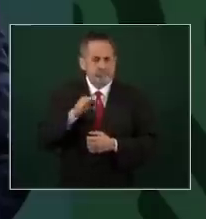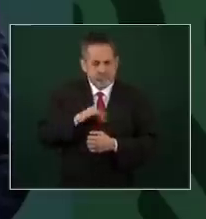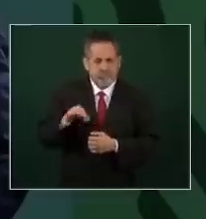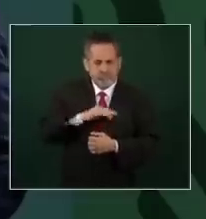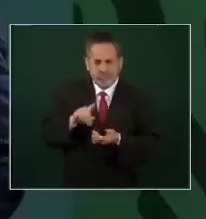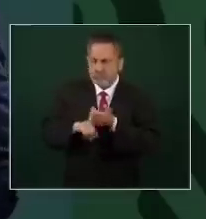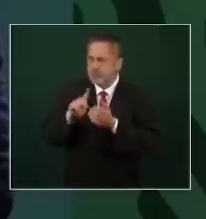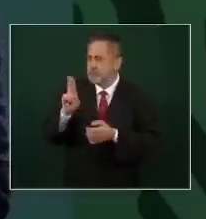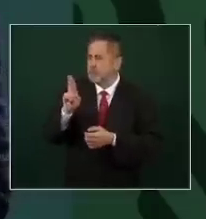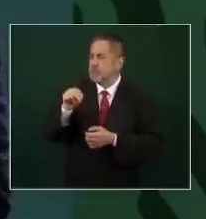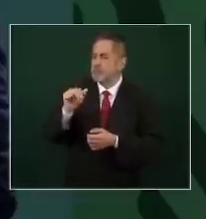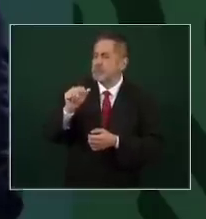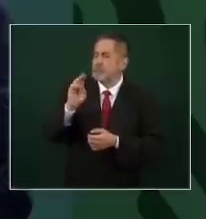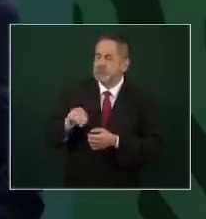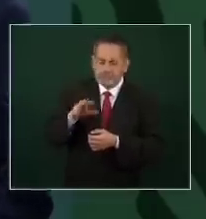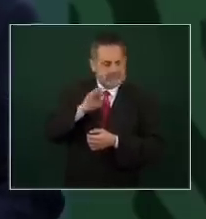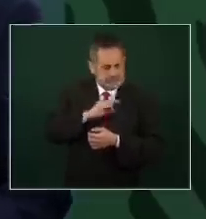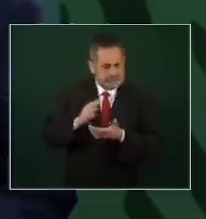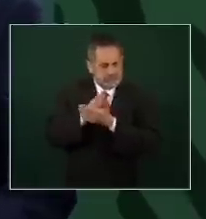facultad porque